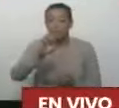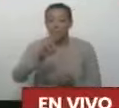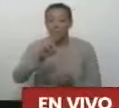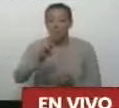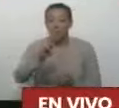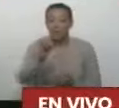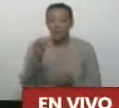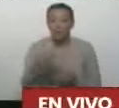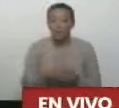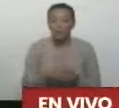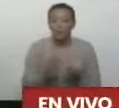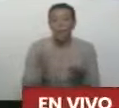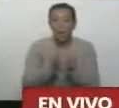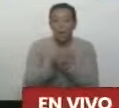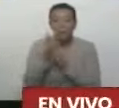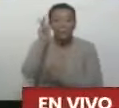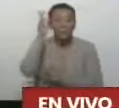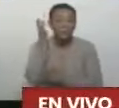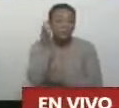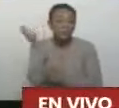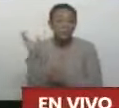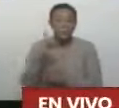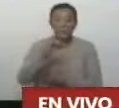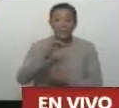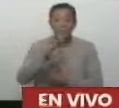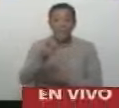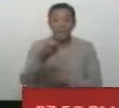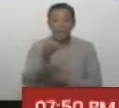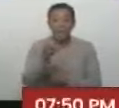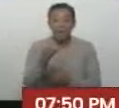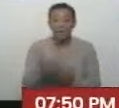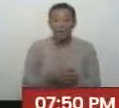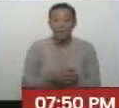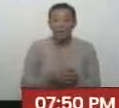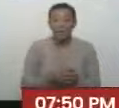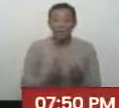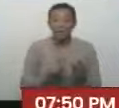Thaís Urdaneta, entrenadora. Diego Andrés Ramírez Ramírez.